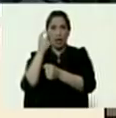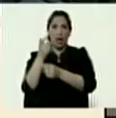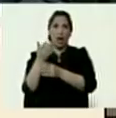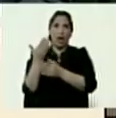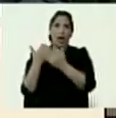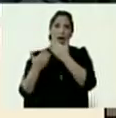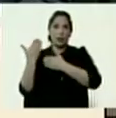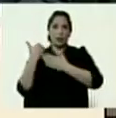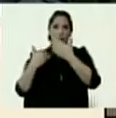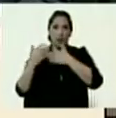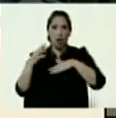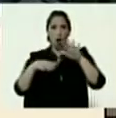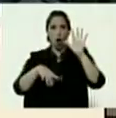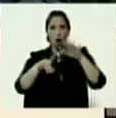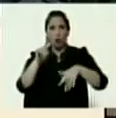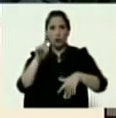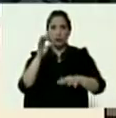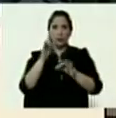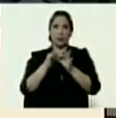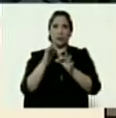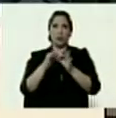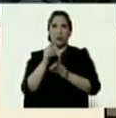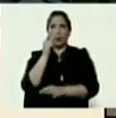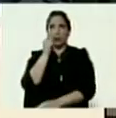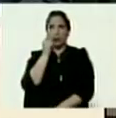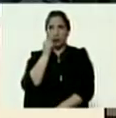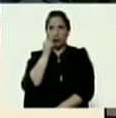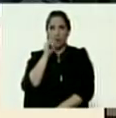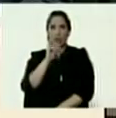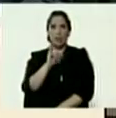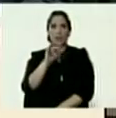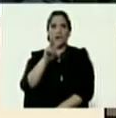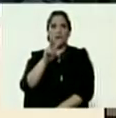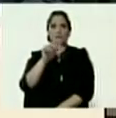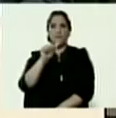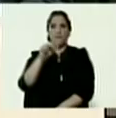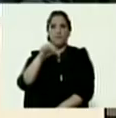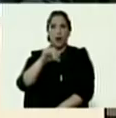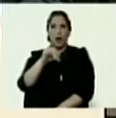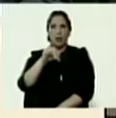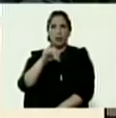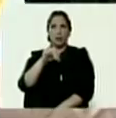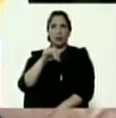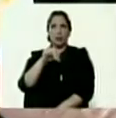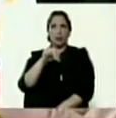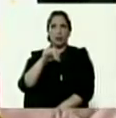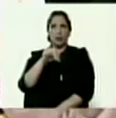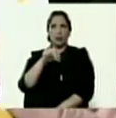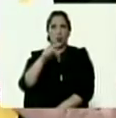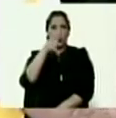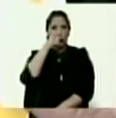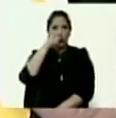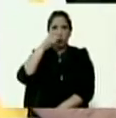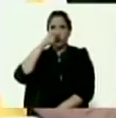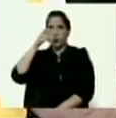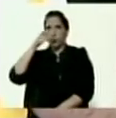11 de septiembre al señor Iván Pozo Pedroso en un operativo realizado